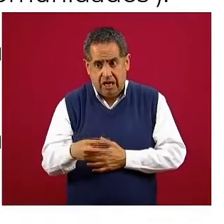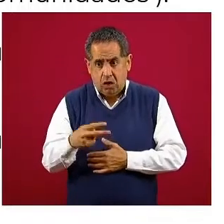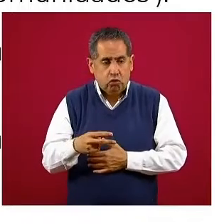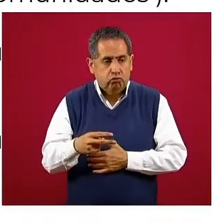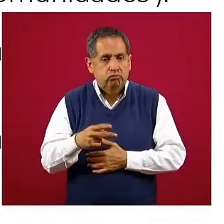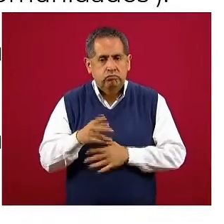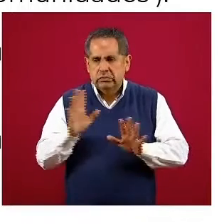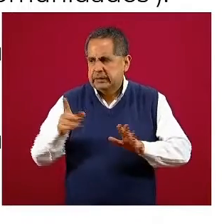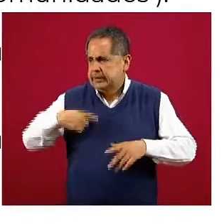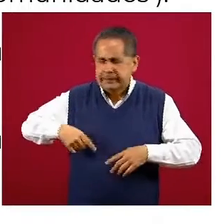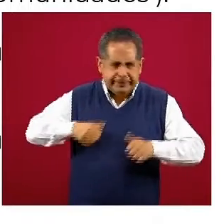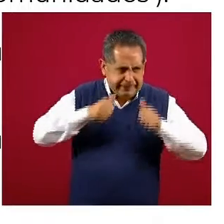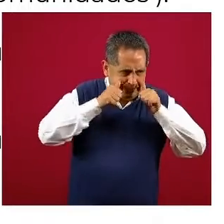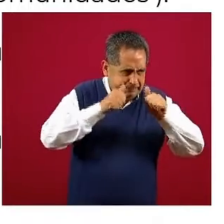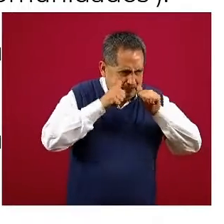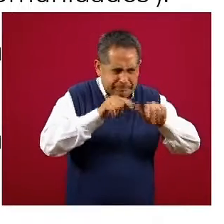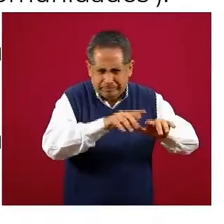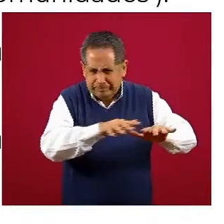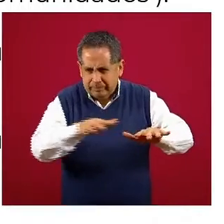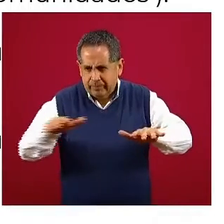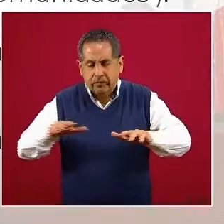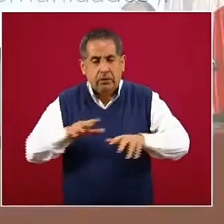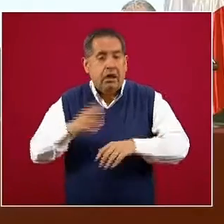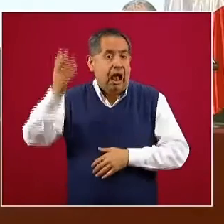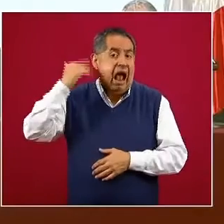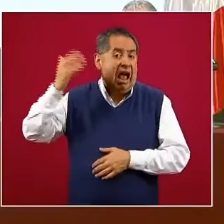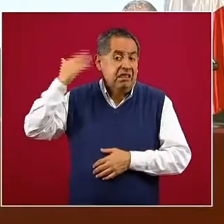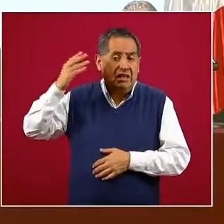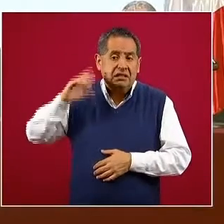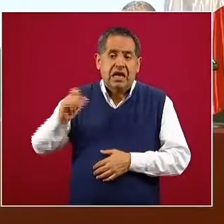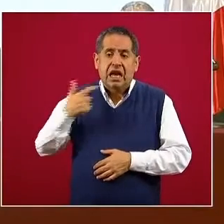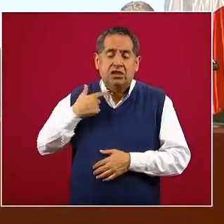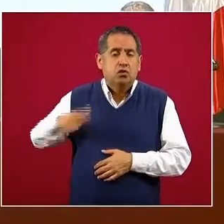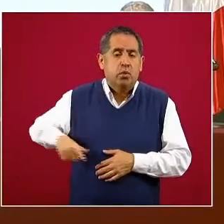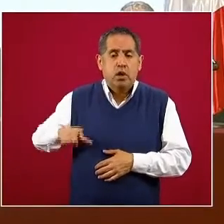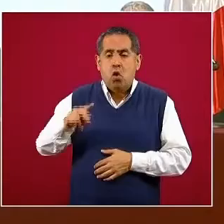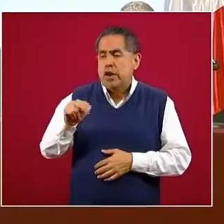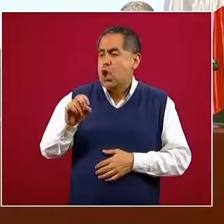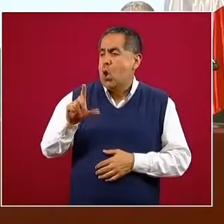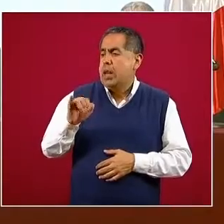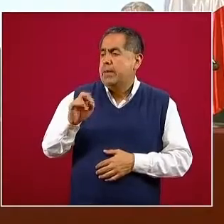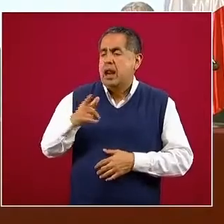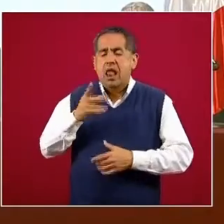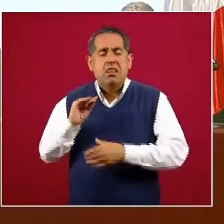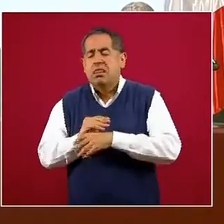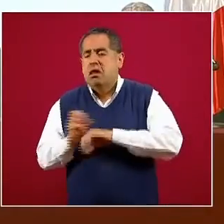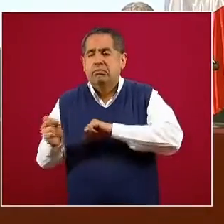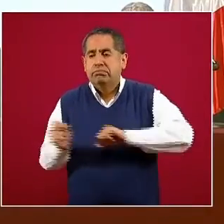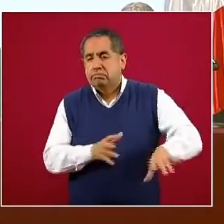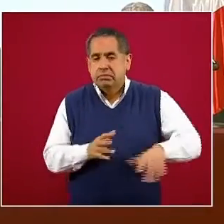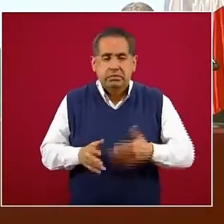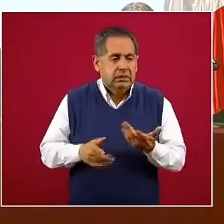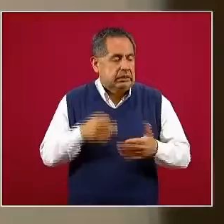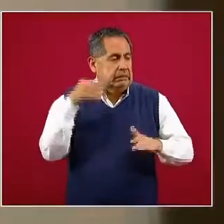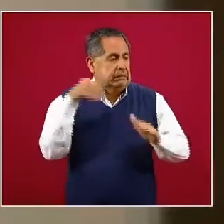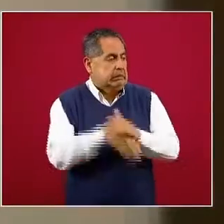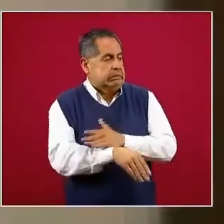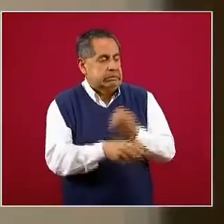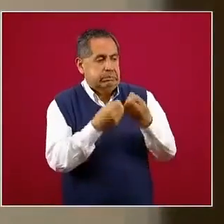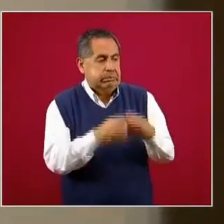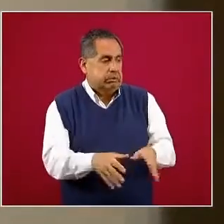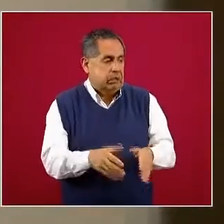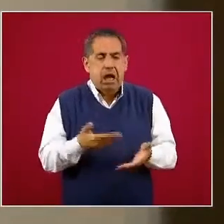acción de dispersión de apoyos para la actividad productiva es acompañada con un esfuerzo de acompañamiento técnico para también